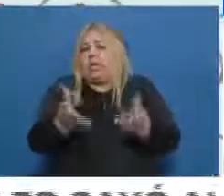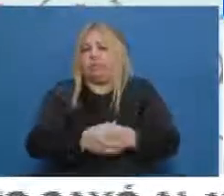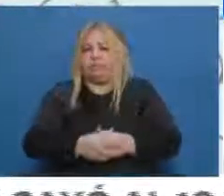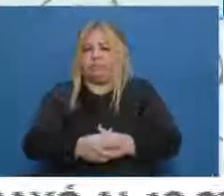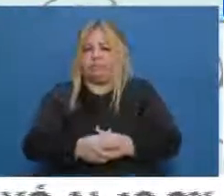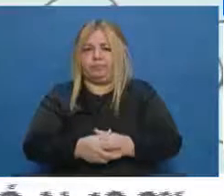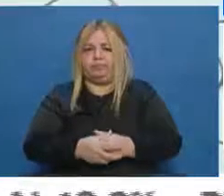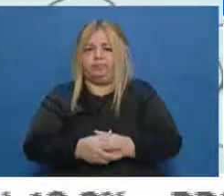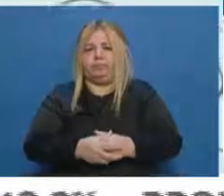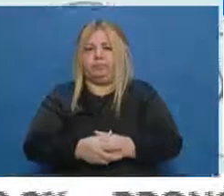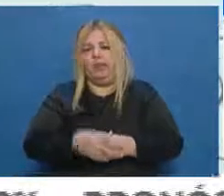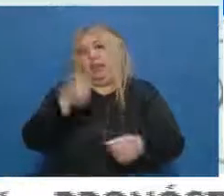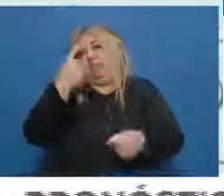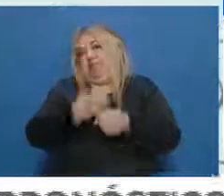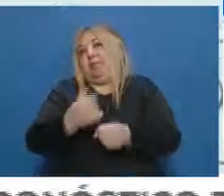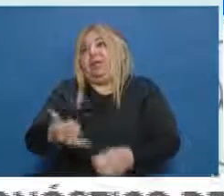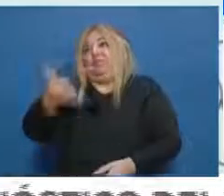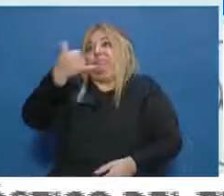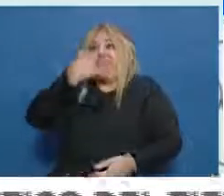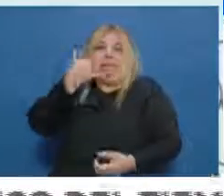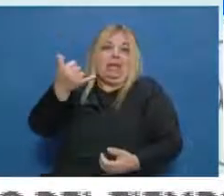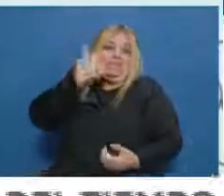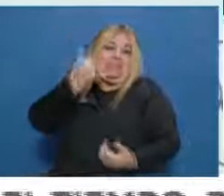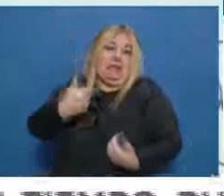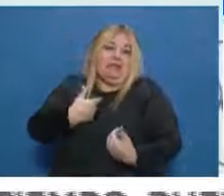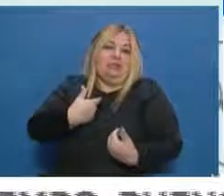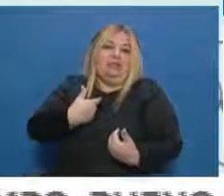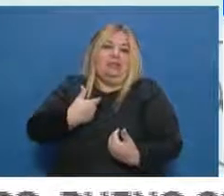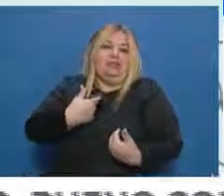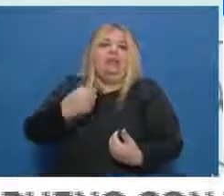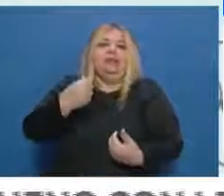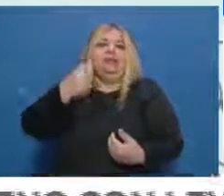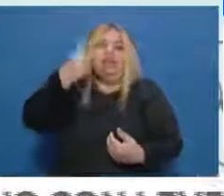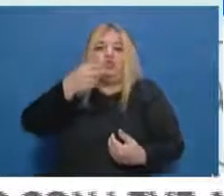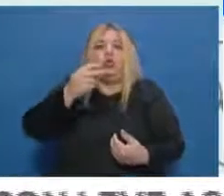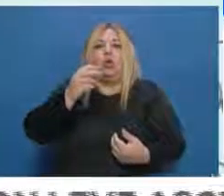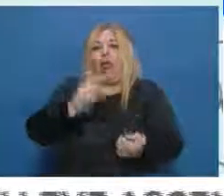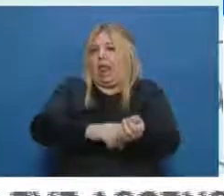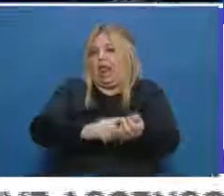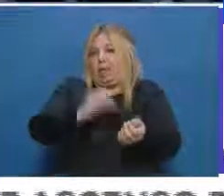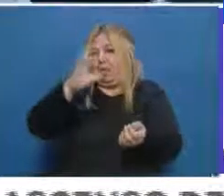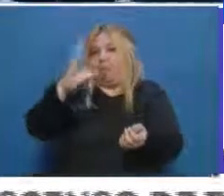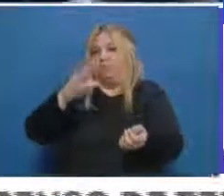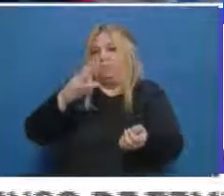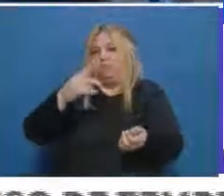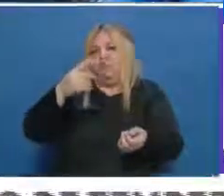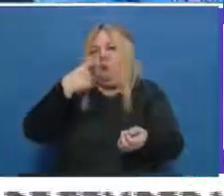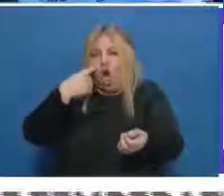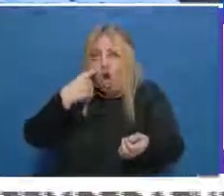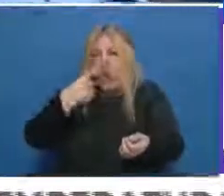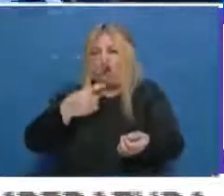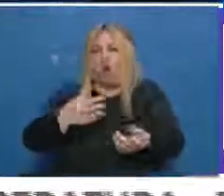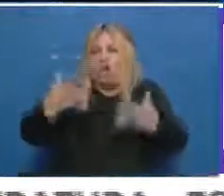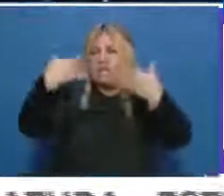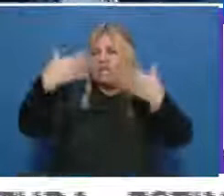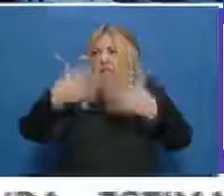Puntualmente, bueno, primero porque me llamaron, segundo porque es un club que conozco, es un club grande, con una gran hinchada, con mucha pasión, así